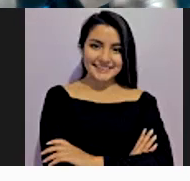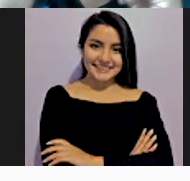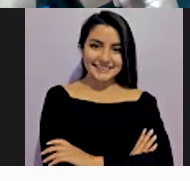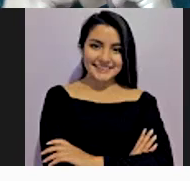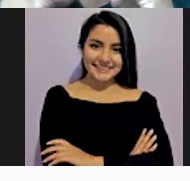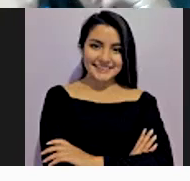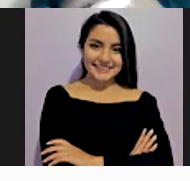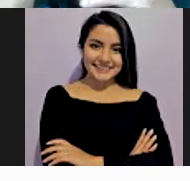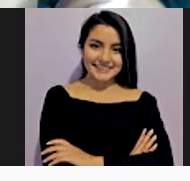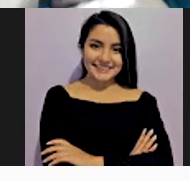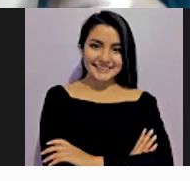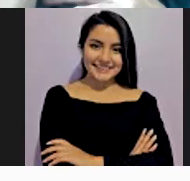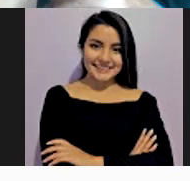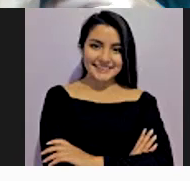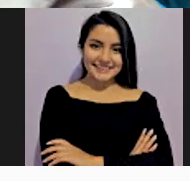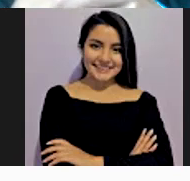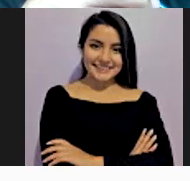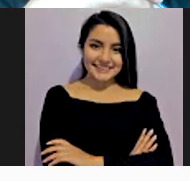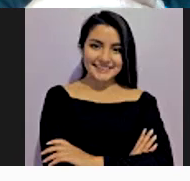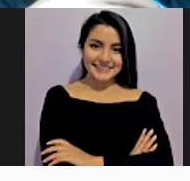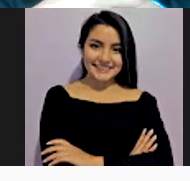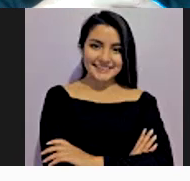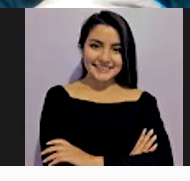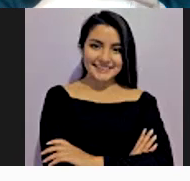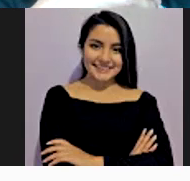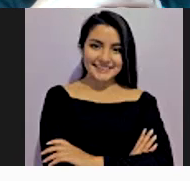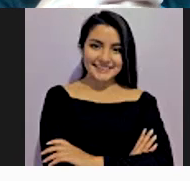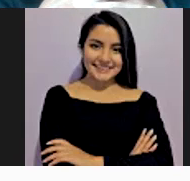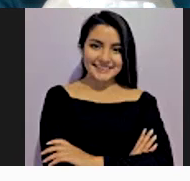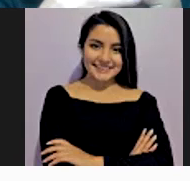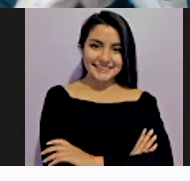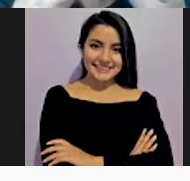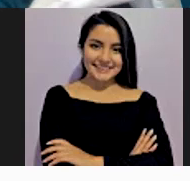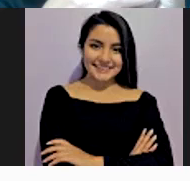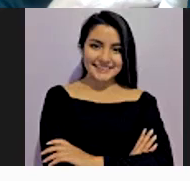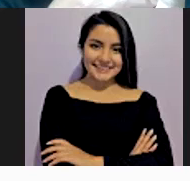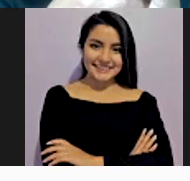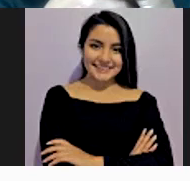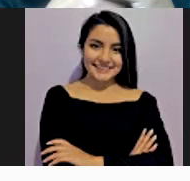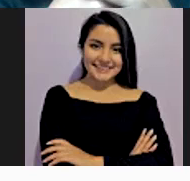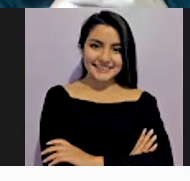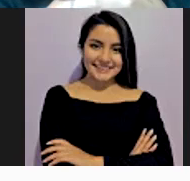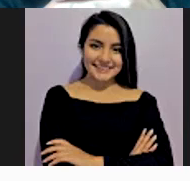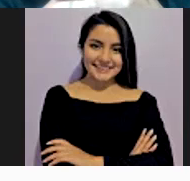son los fundamentos de él? O sea, ¿cuáles son los límites de aplicación y todo lo demás?